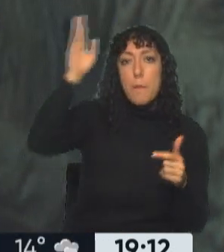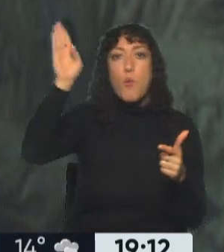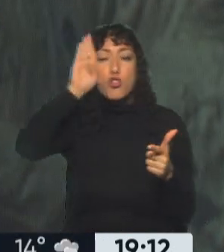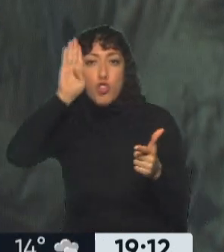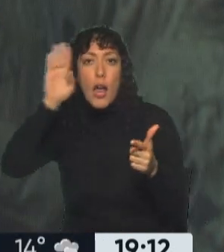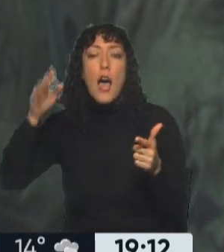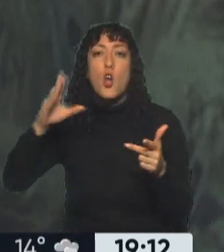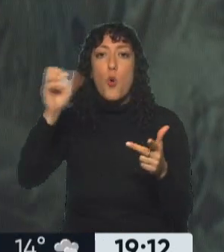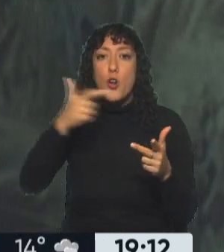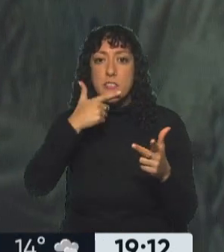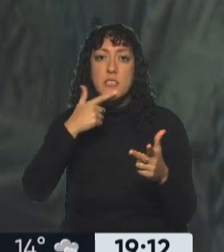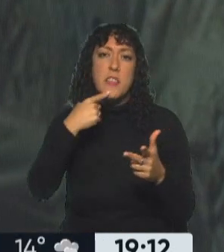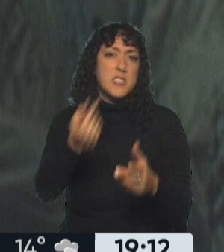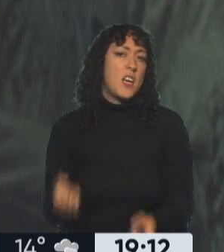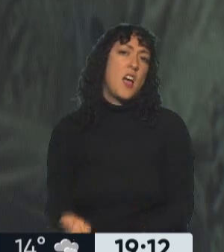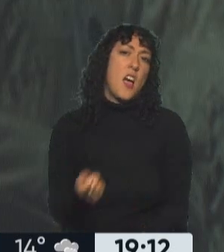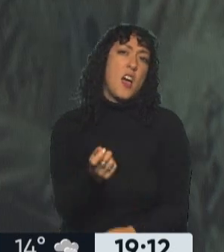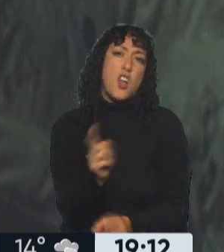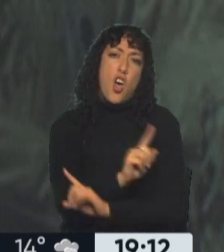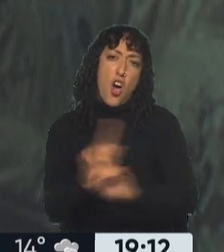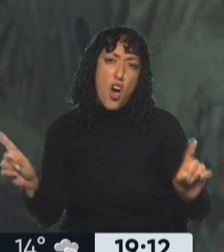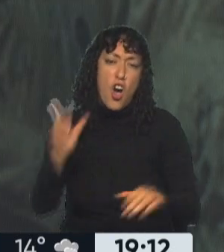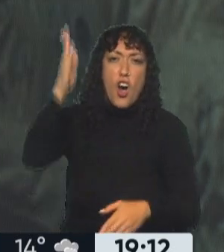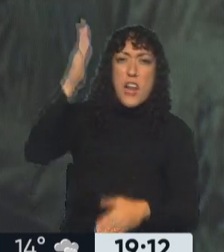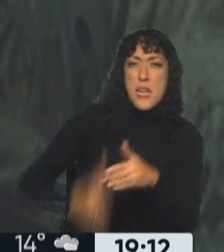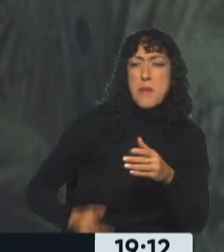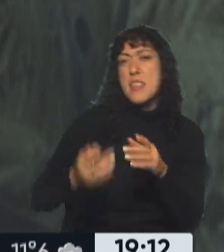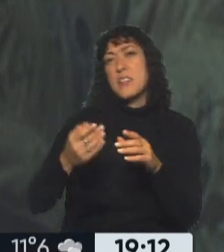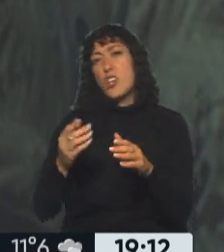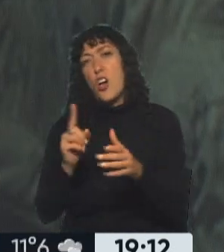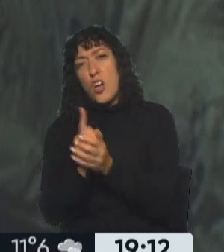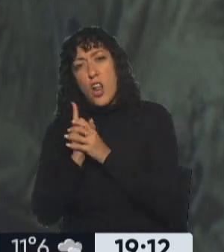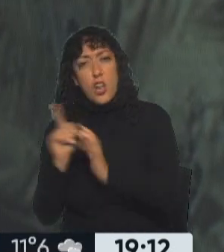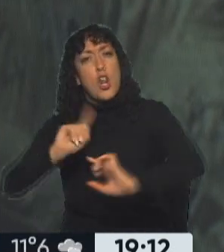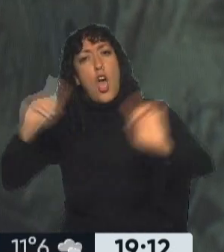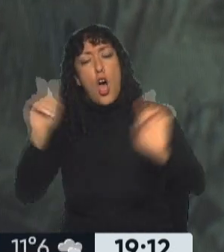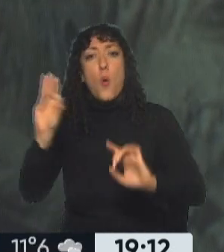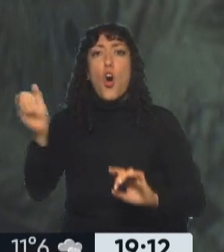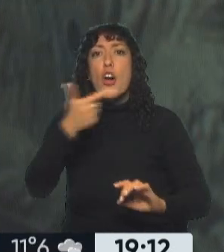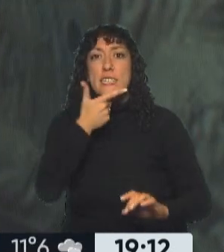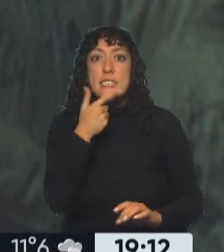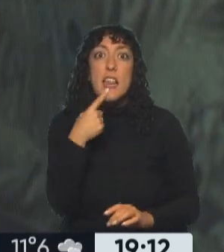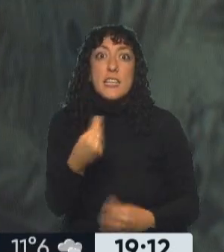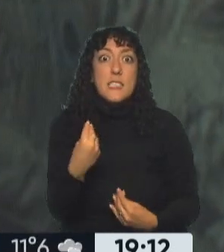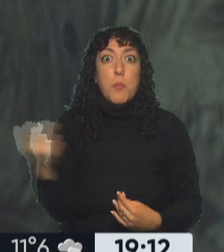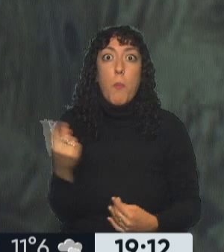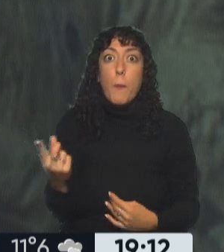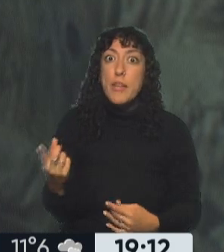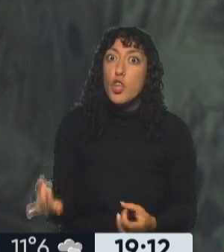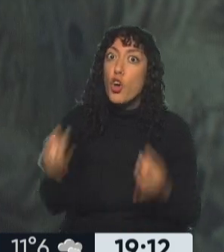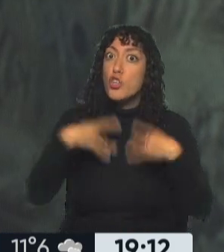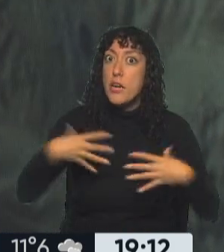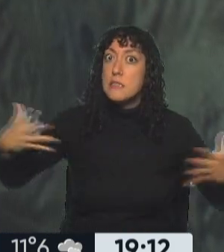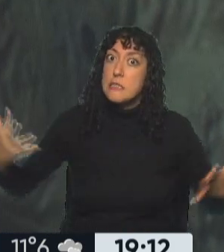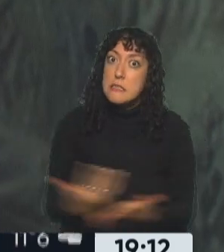hablaban del rebaño, que se resistían a las restricciones. ¿Qué pasó en el caso de Boris Johnson? Se contagió en ese momento y la pasó muy mal. De